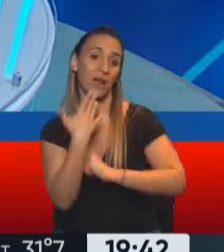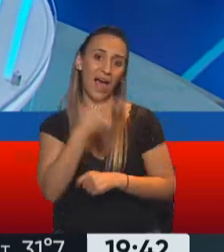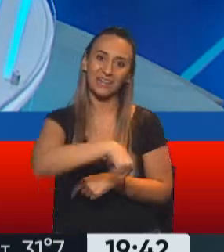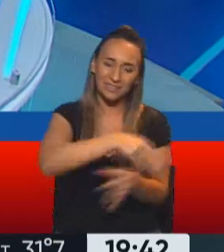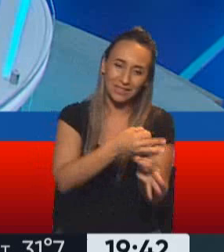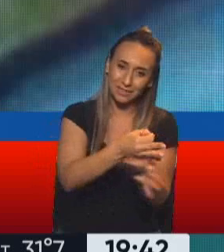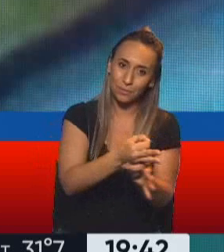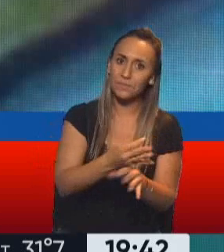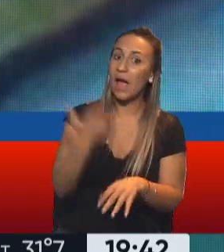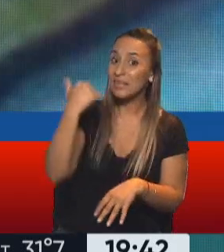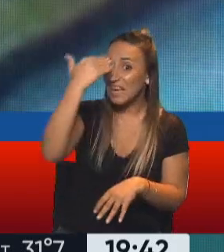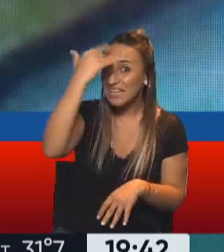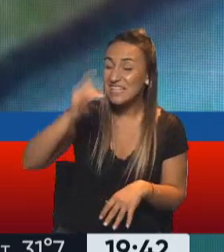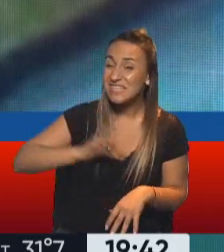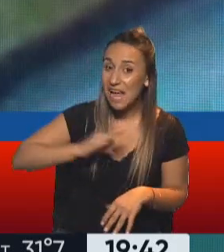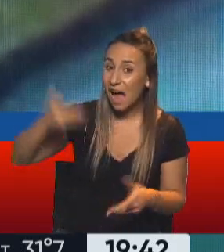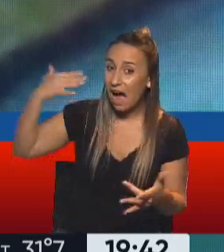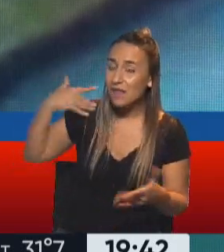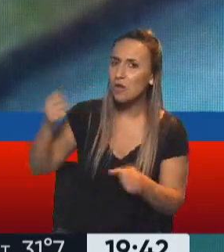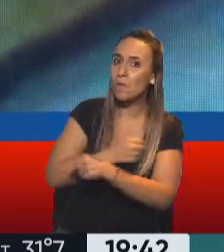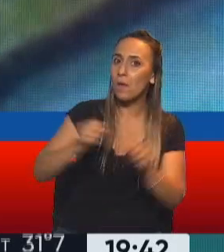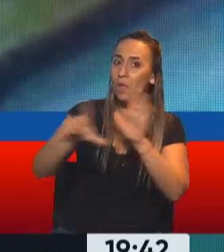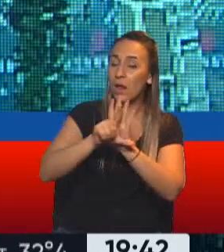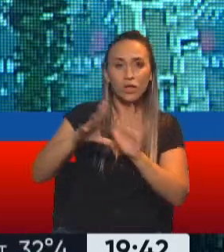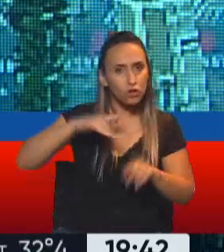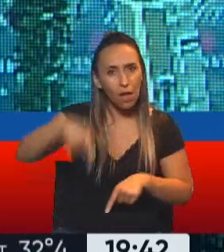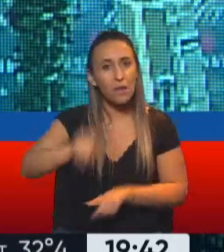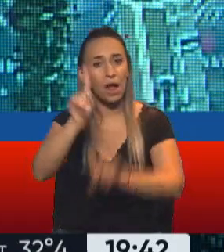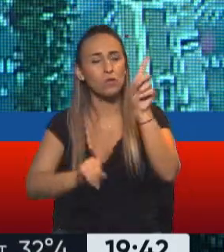15. 15 años y todavía hay quienes todavía resisten. Cuesta Increíble. Muchísimo. Gracias por estar acá por hoy, favor, ministra. Gracias a usted.